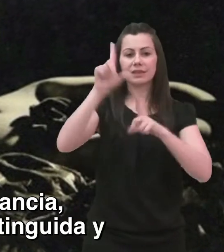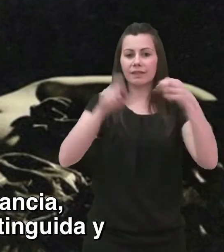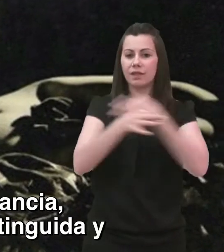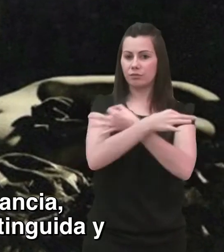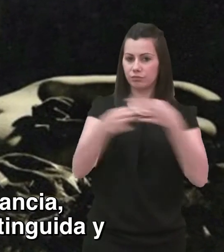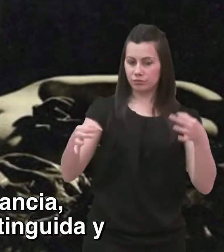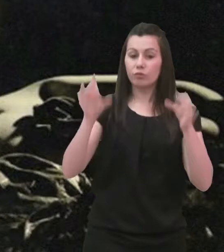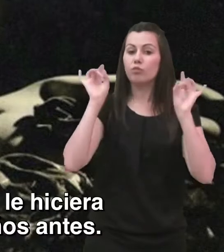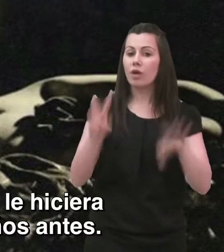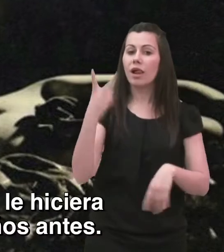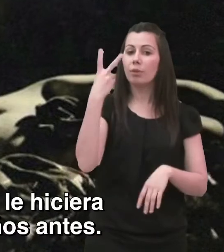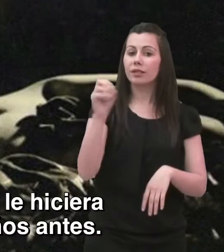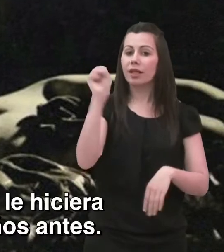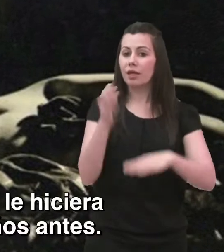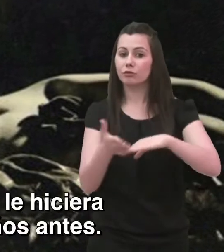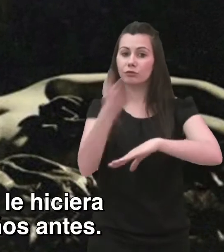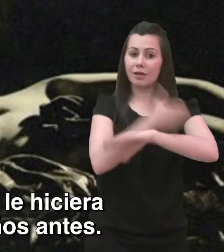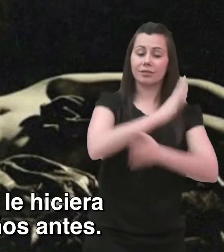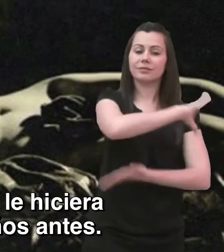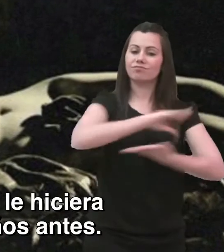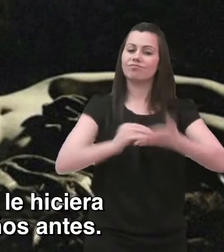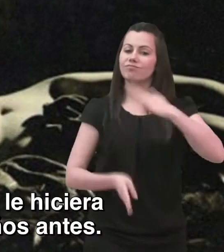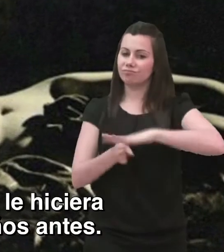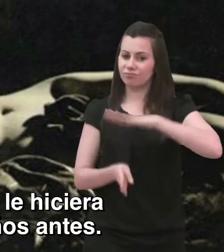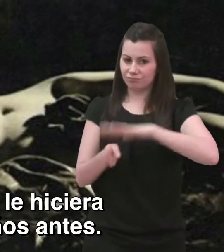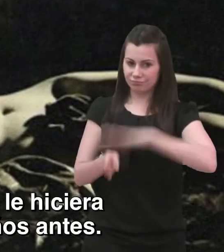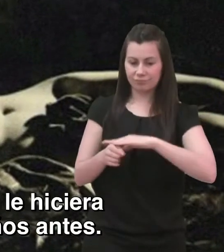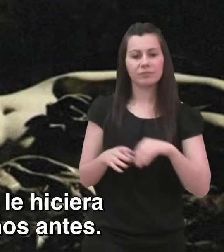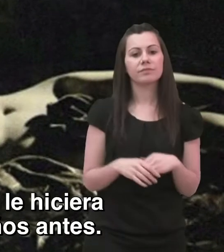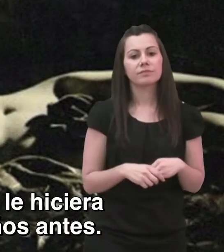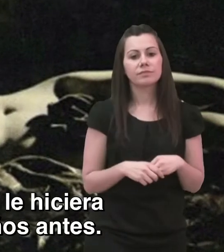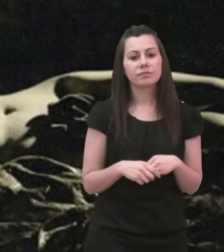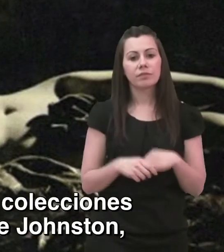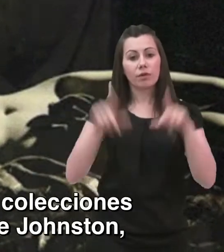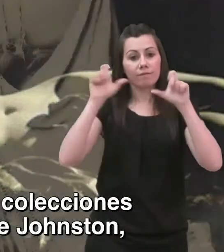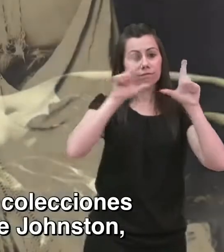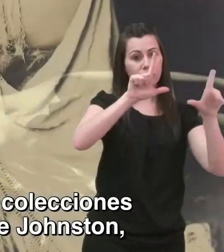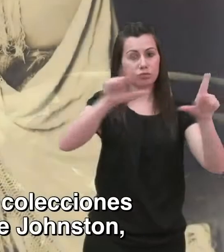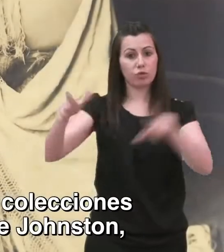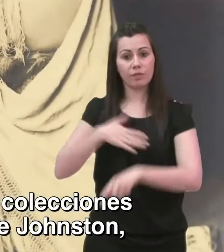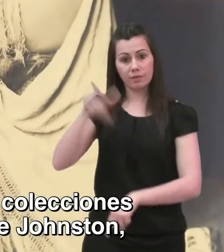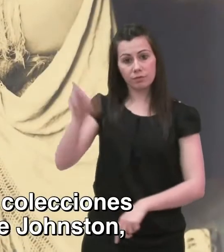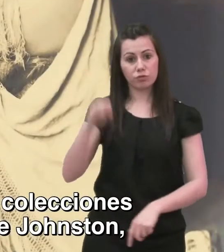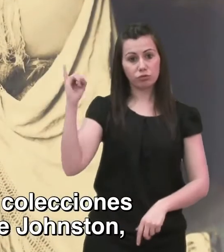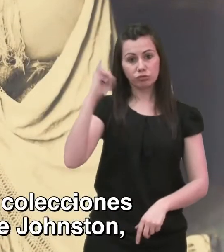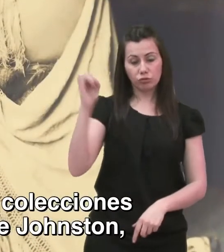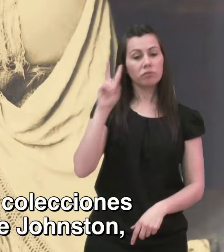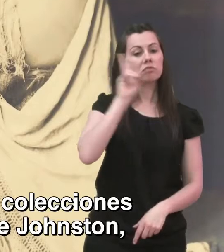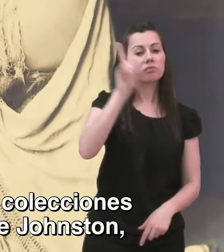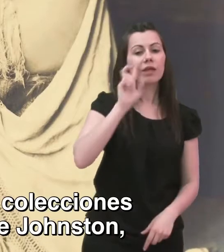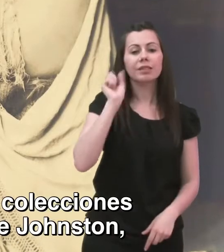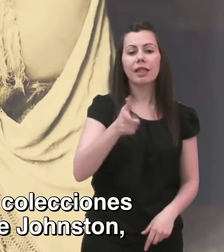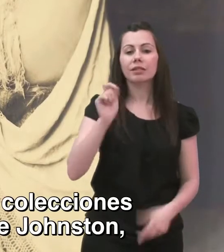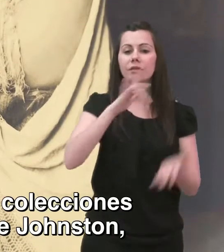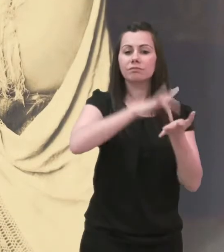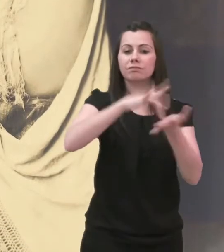esa distancia distinguida y aristocrática que le hiciera célebre 20 años antes. No son muchas las colecciones que poseen